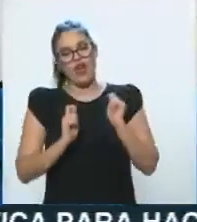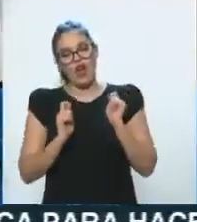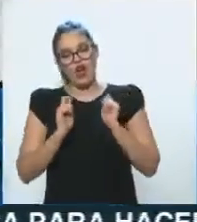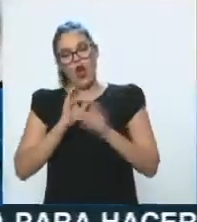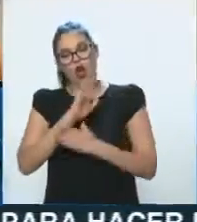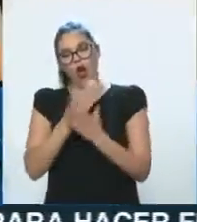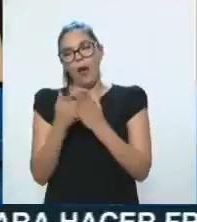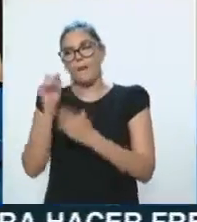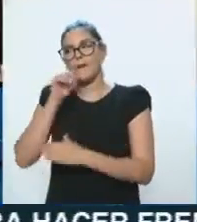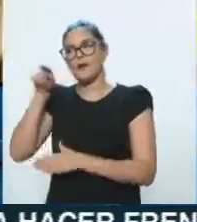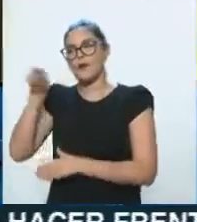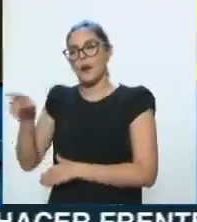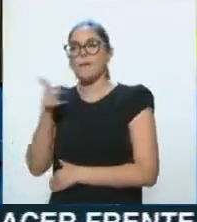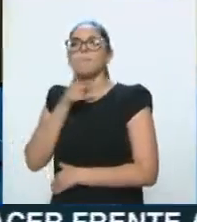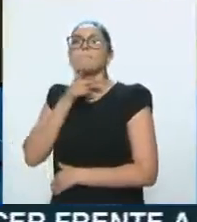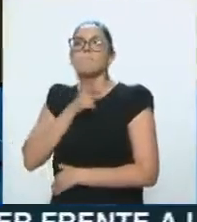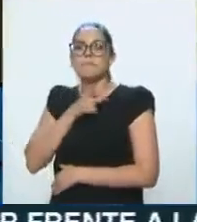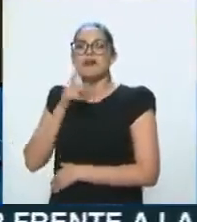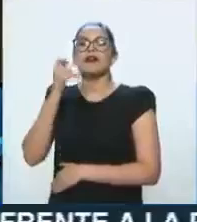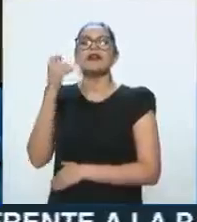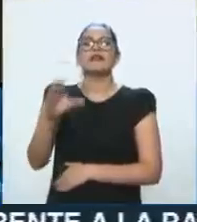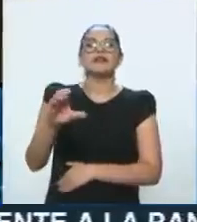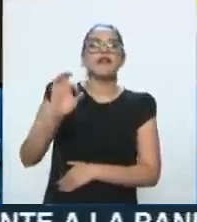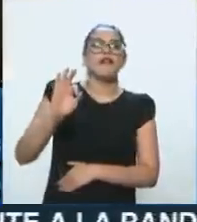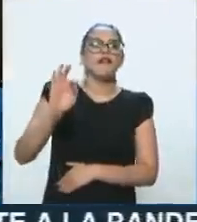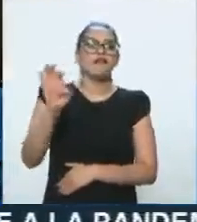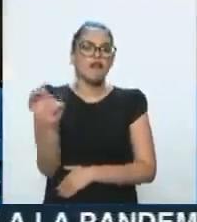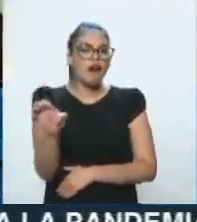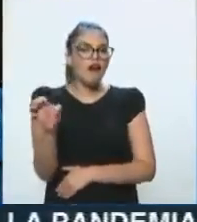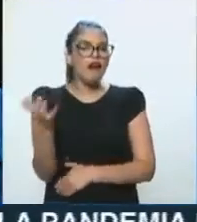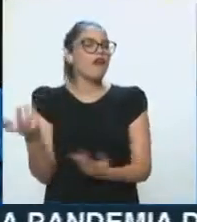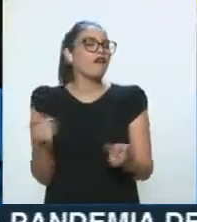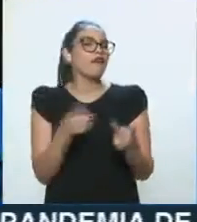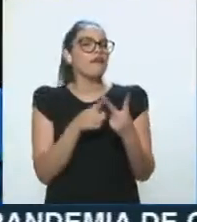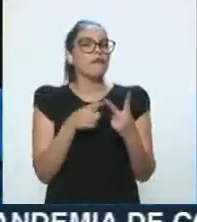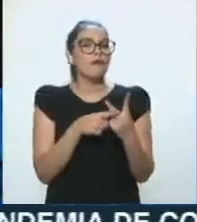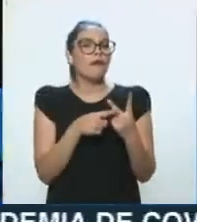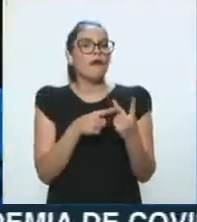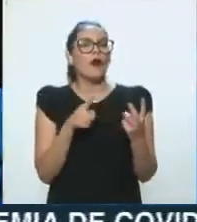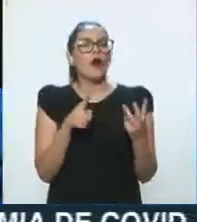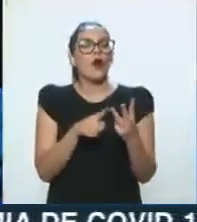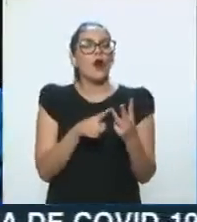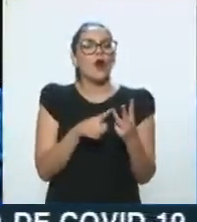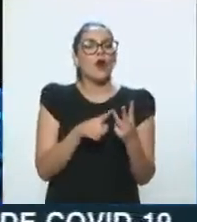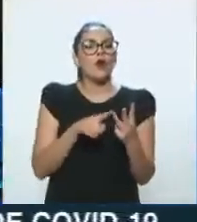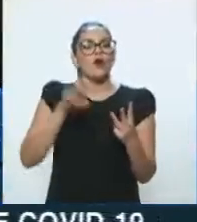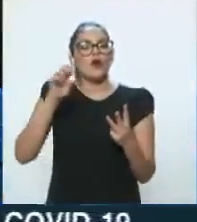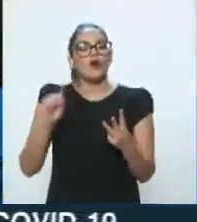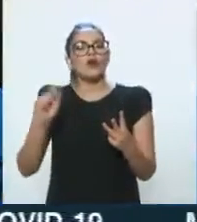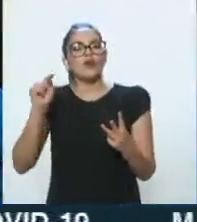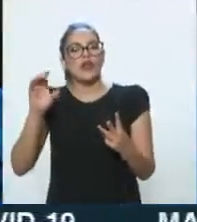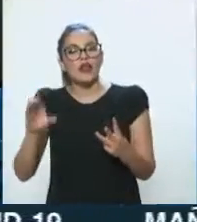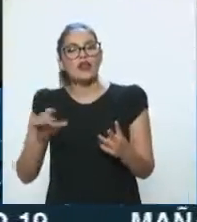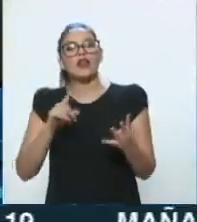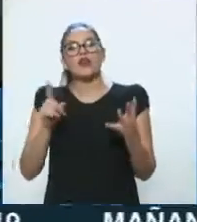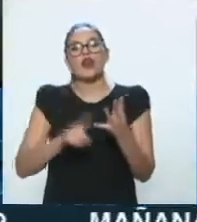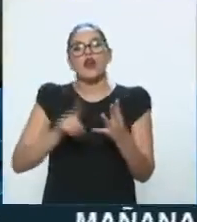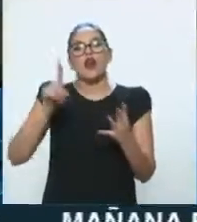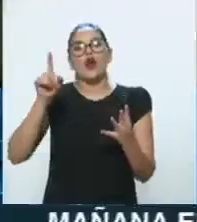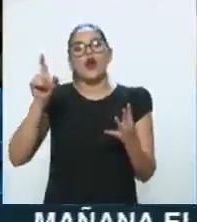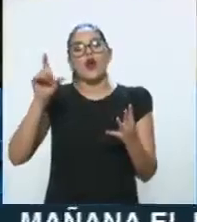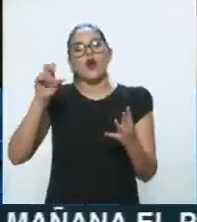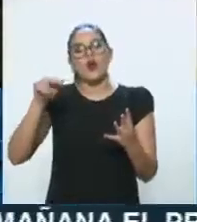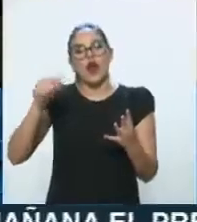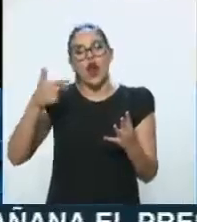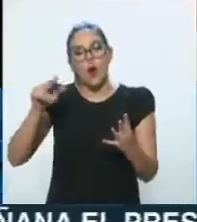de pemex de la comisión federal de electricidad de comunicaciones y trasportes de conagua y